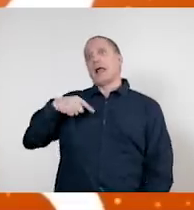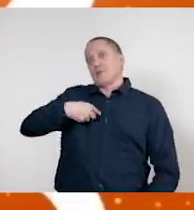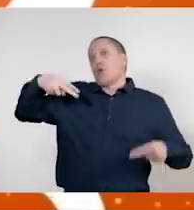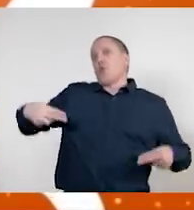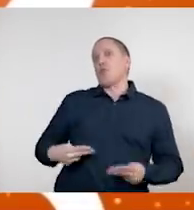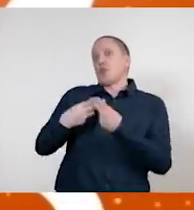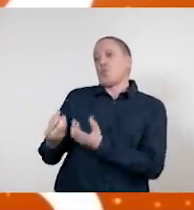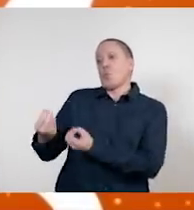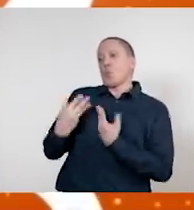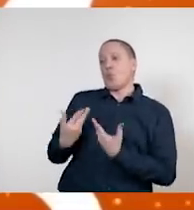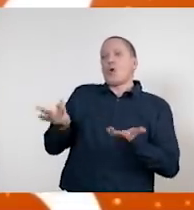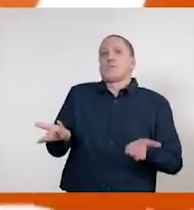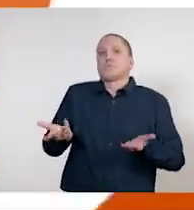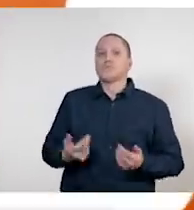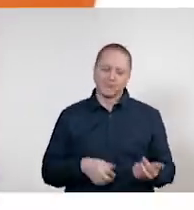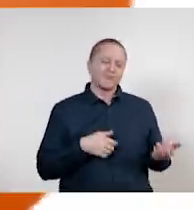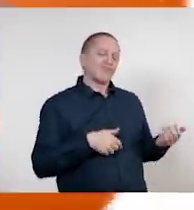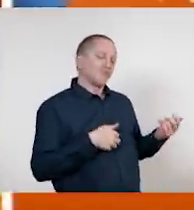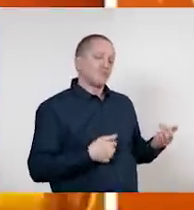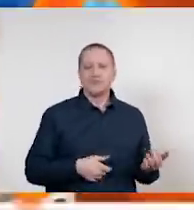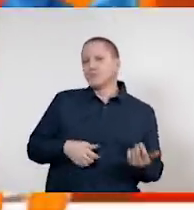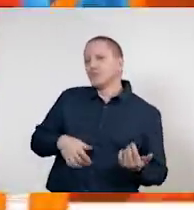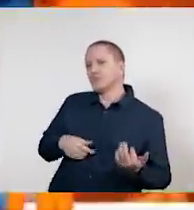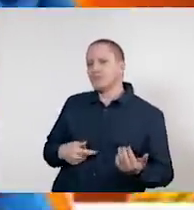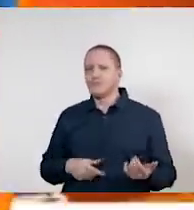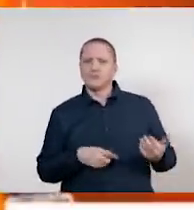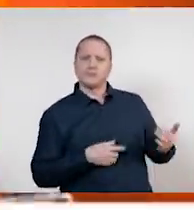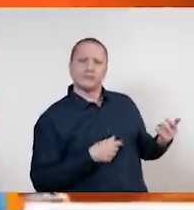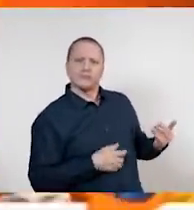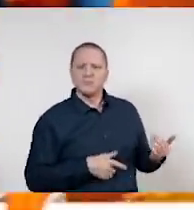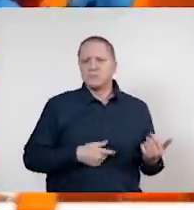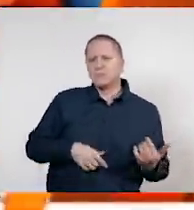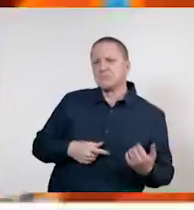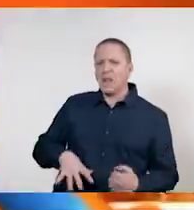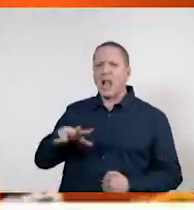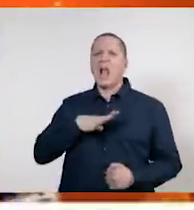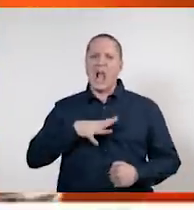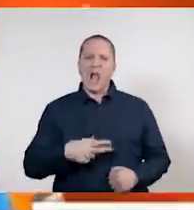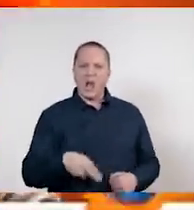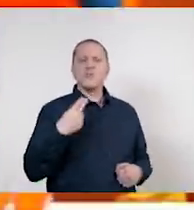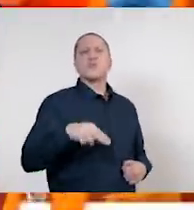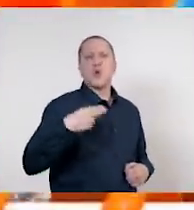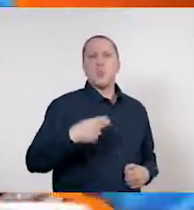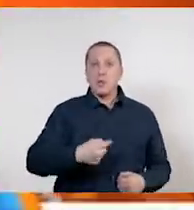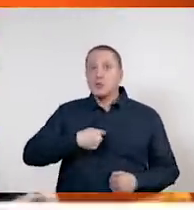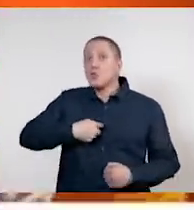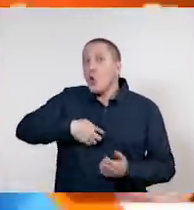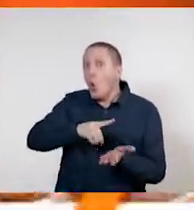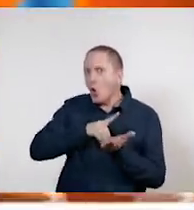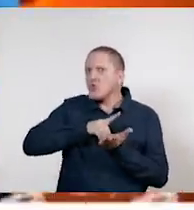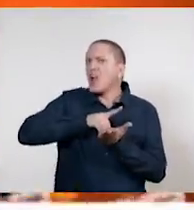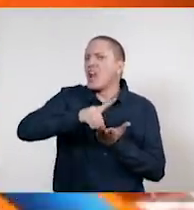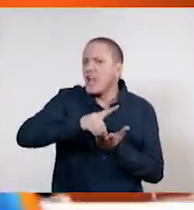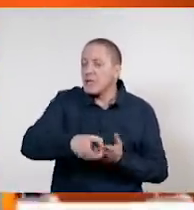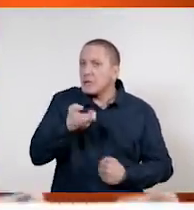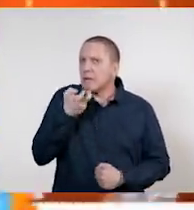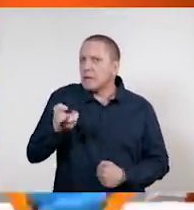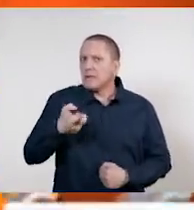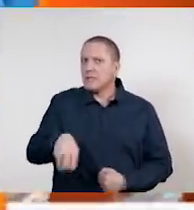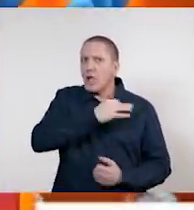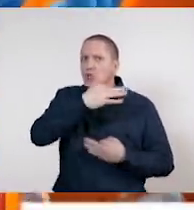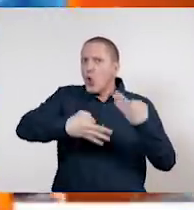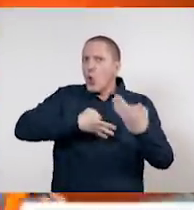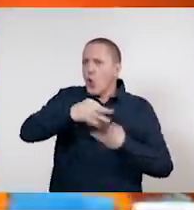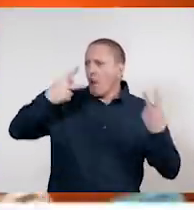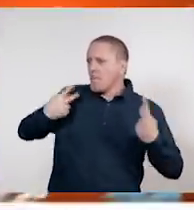que me dieron al nacer. Yo tengo un nombre y debemos respetarlo. Yo tengo un derecho y debemos